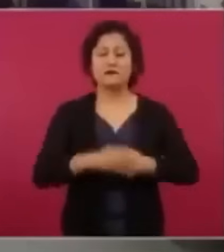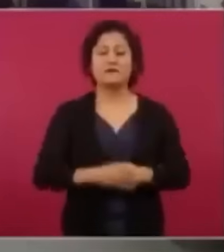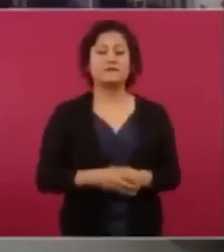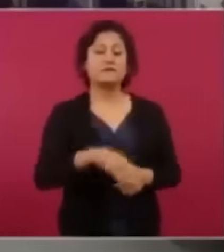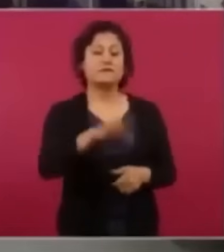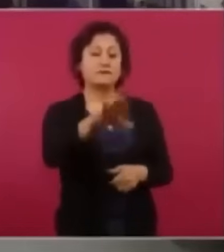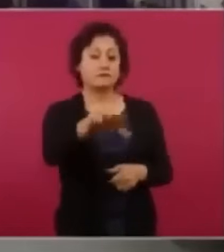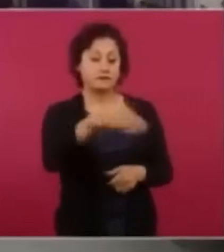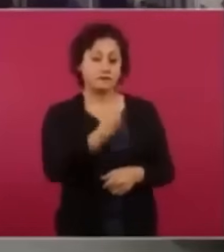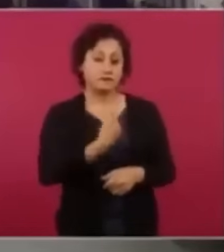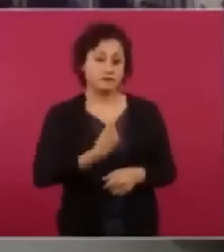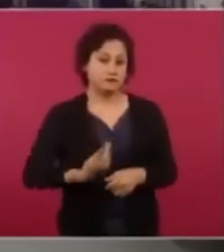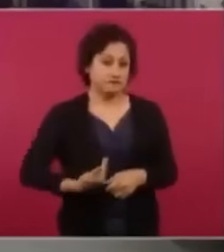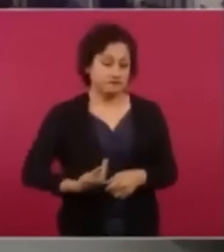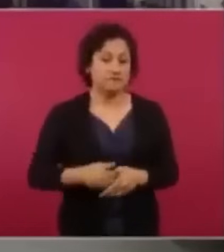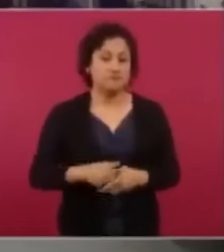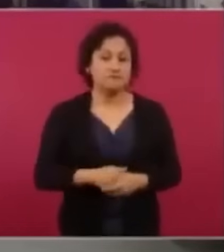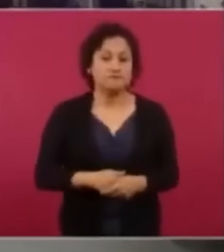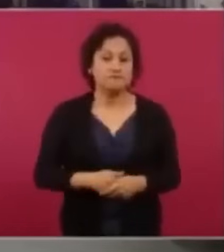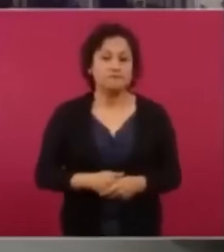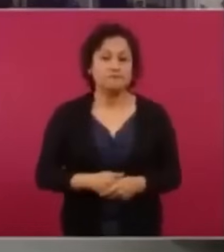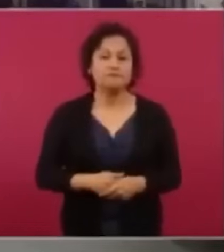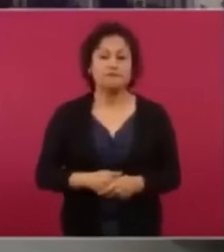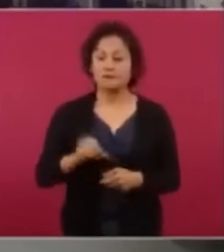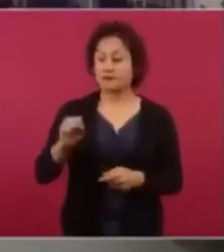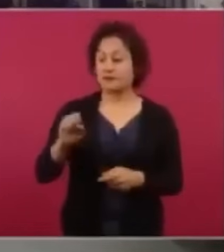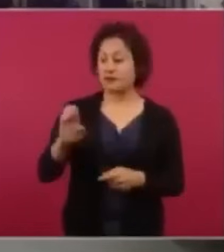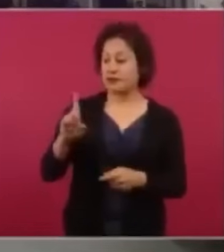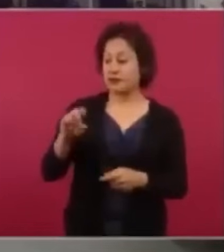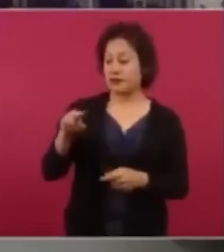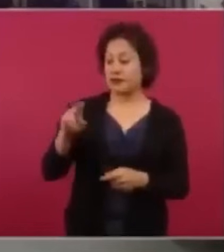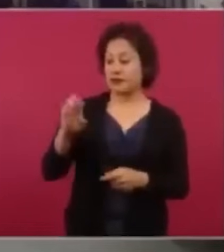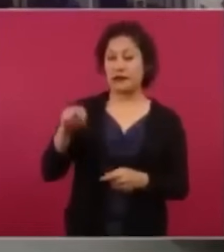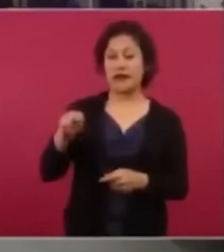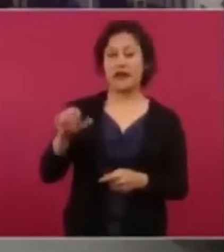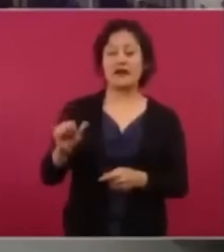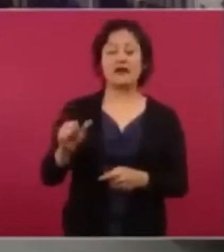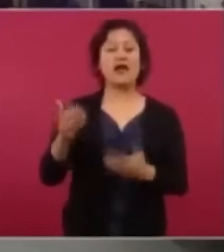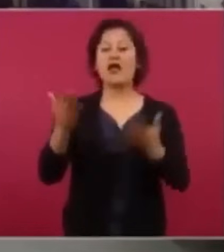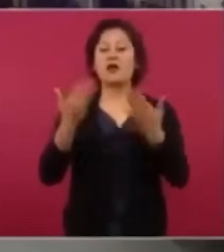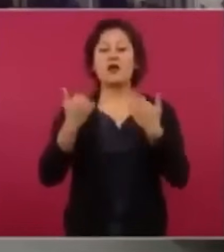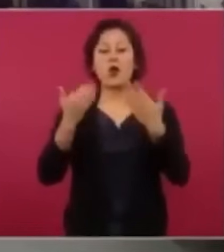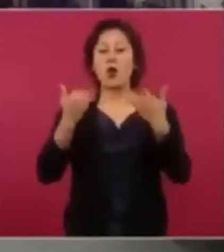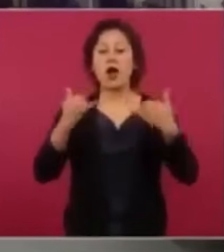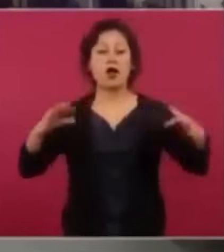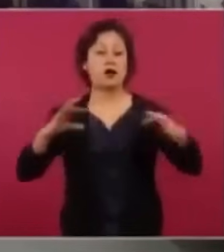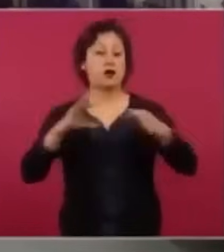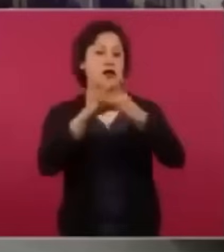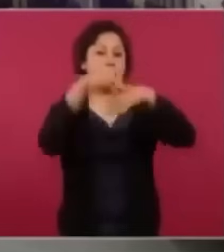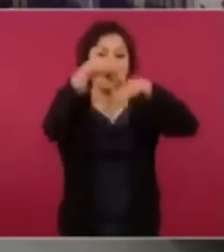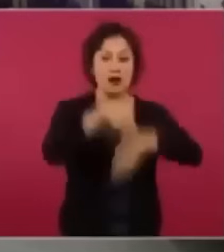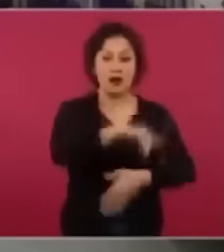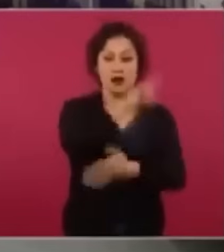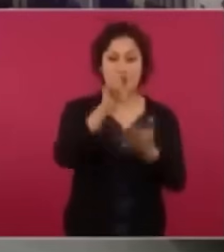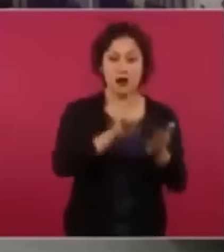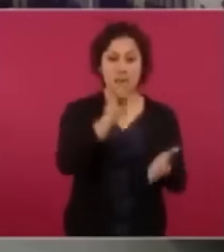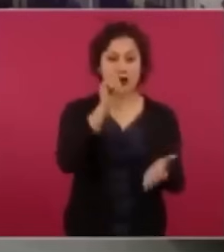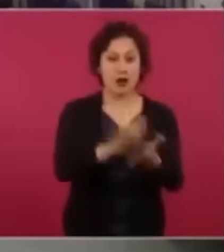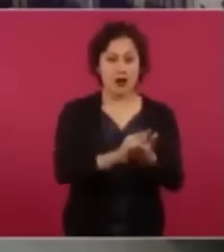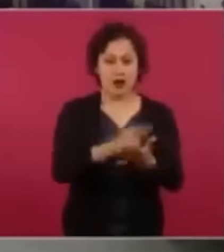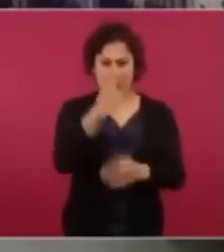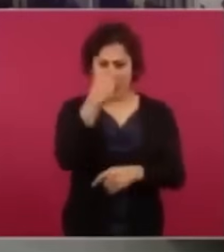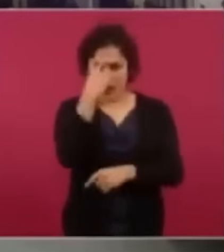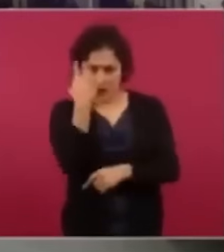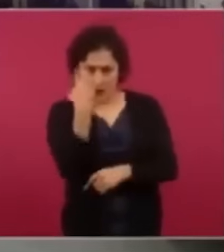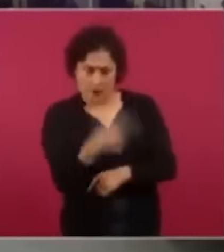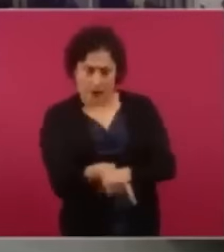Presidente, sin embargo, la Secretaría de la Defensa Nacional no tiene ninguna facultad legal. No, pero sí, no, la tiene. Para hacer